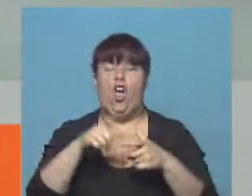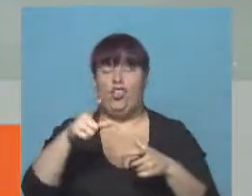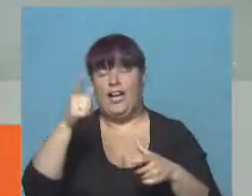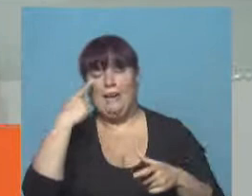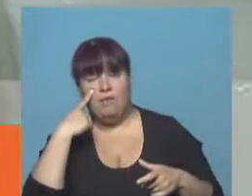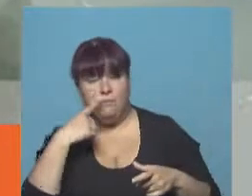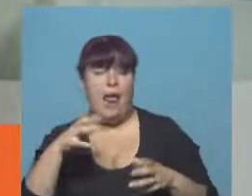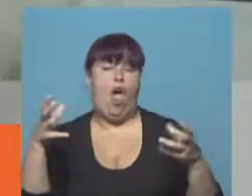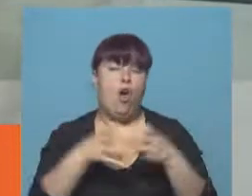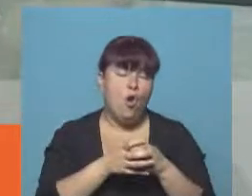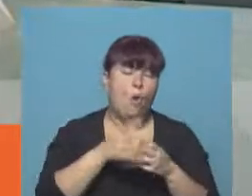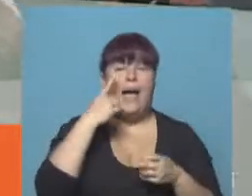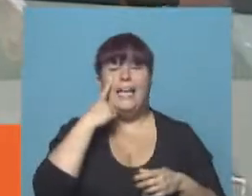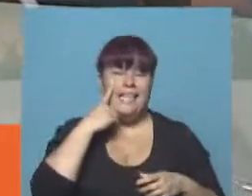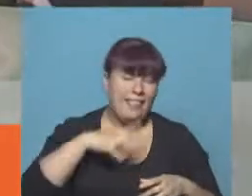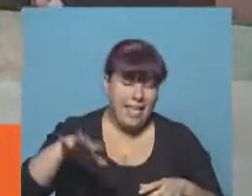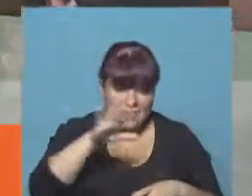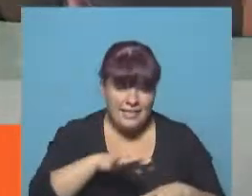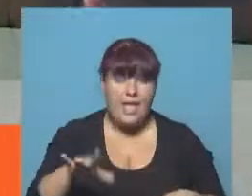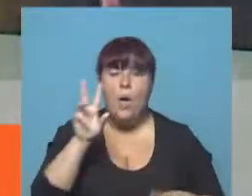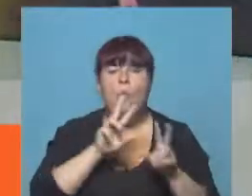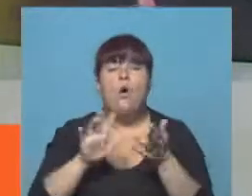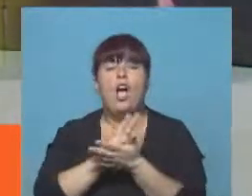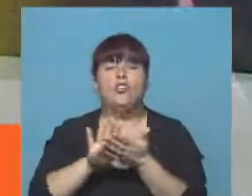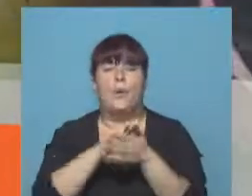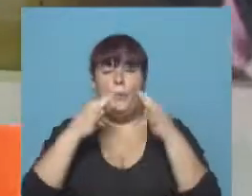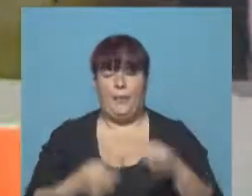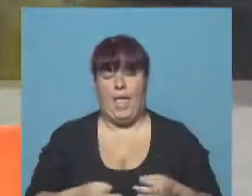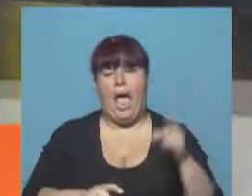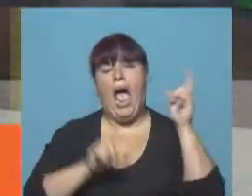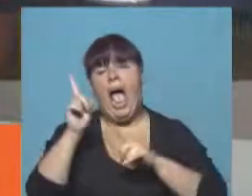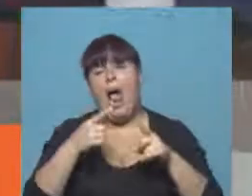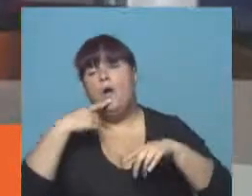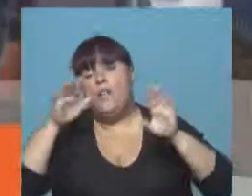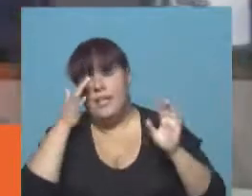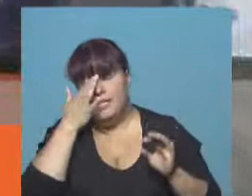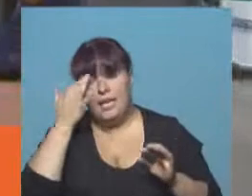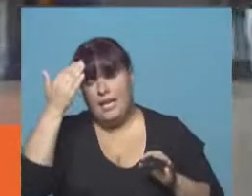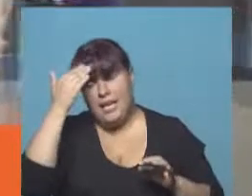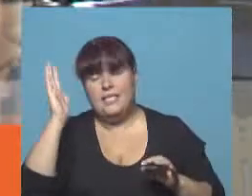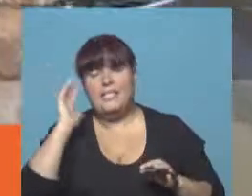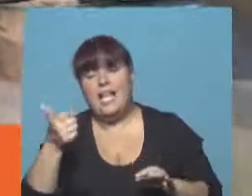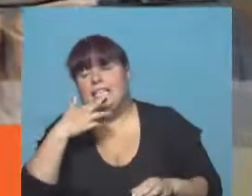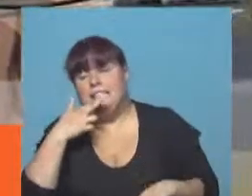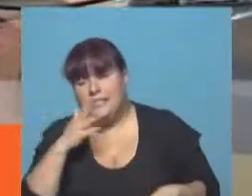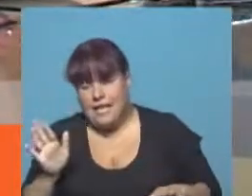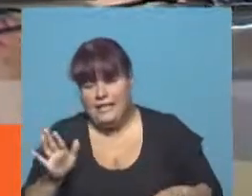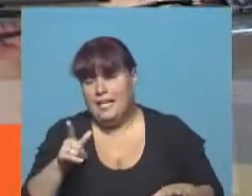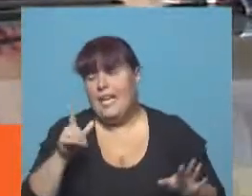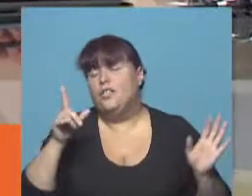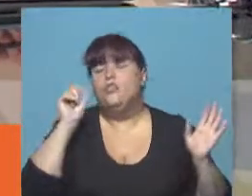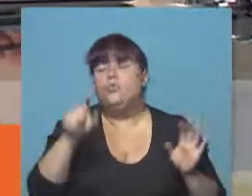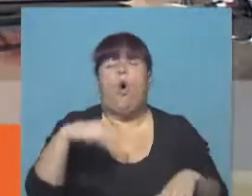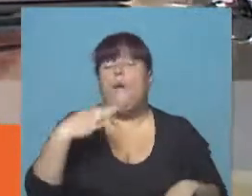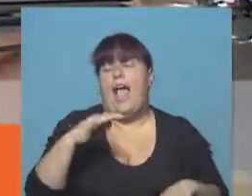sus organizaciones, su intendente municipal, encuentren la mejor posición. Habrá algunos que dirán a los 15, a los 16, a los 17. Es una facultad